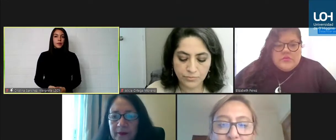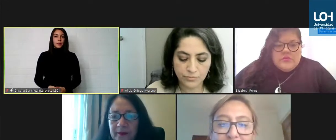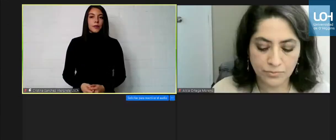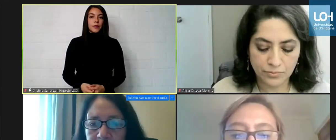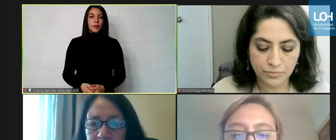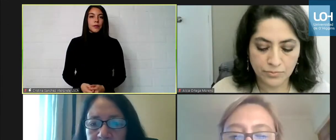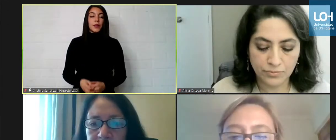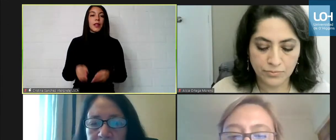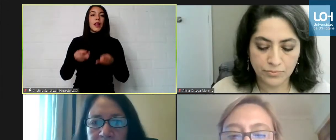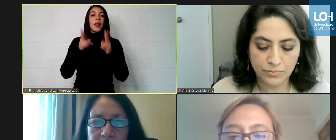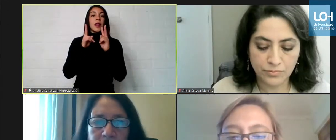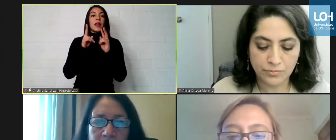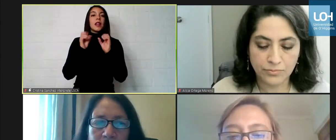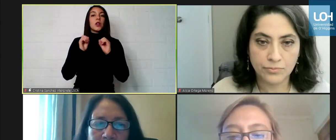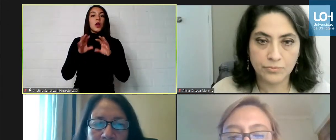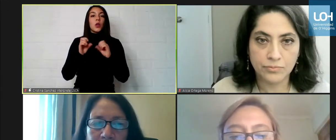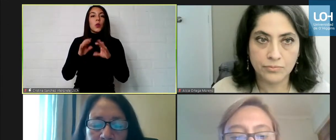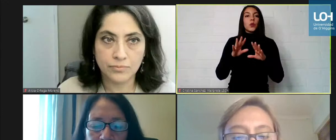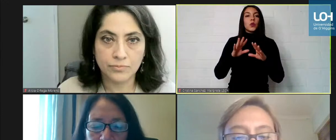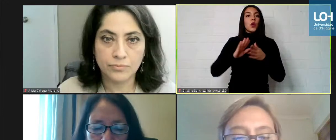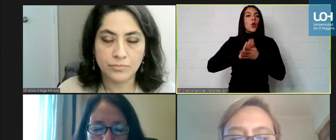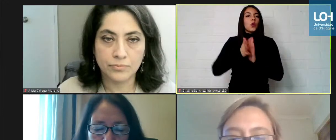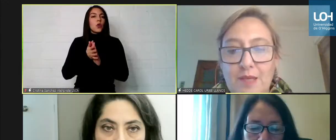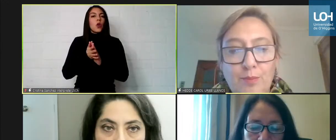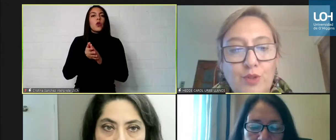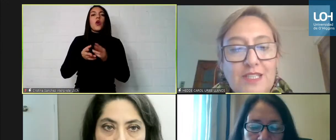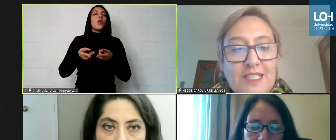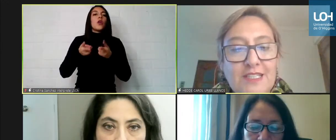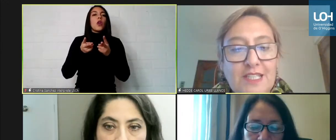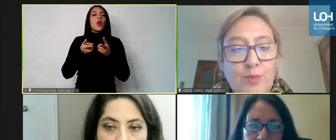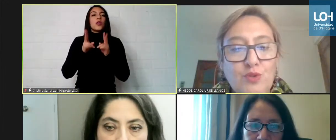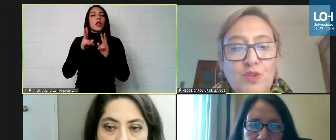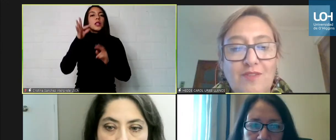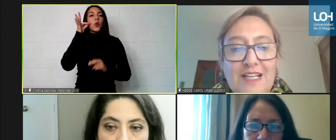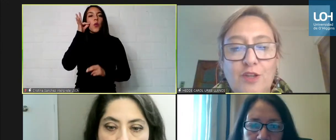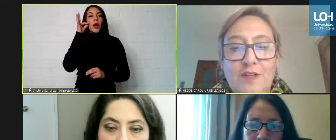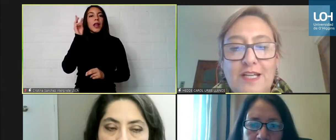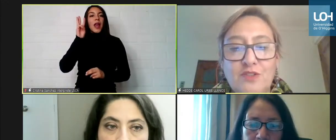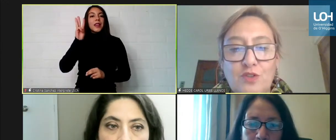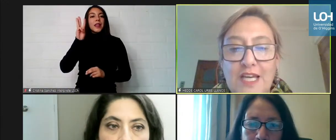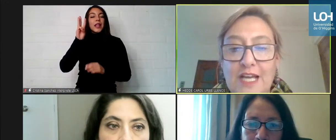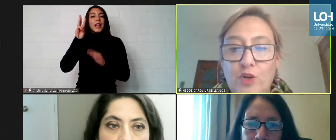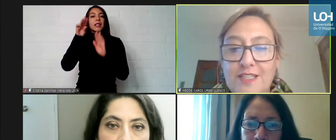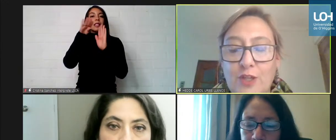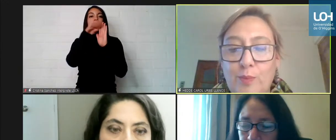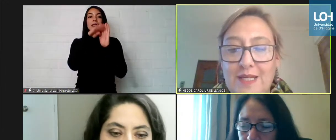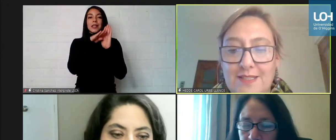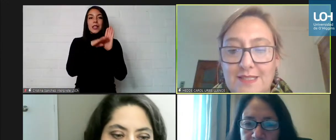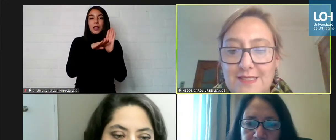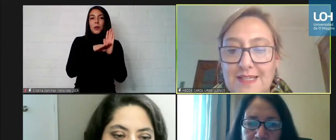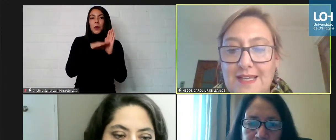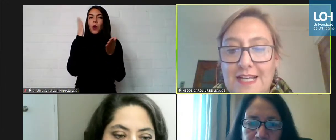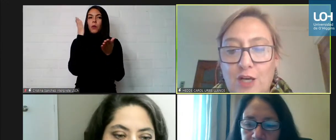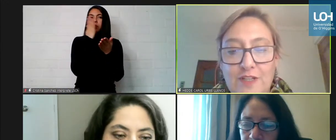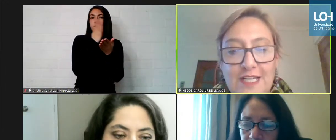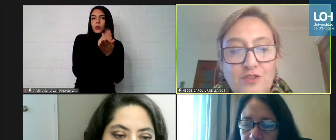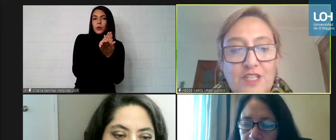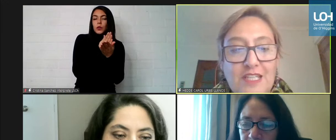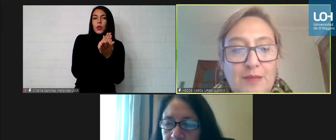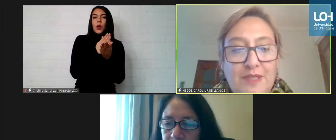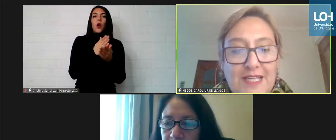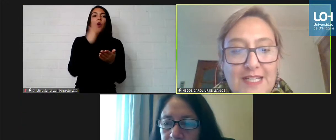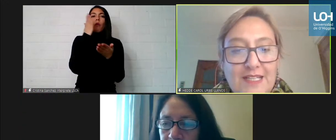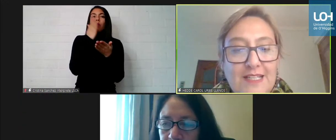el derecho a la educación como todos los derechos humanos impone tres tipos o niveles de obligaciones a los estados partes las